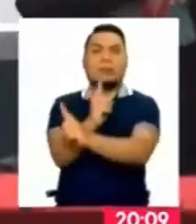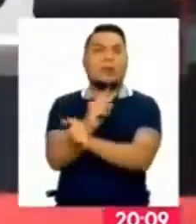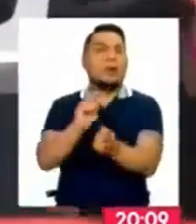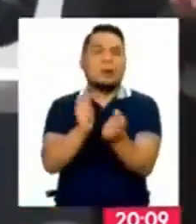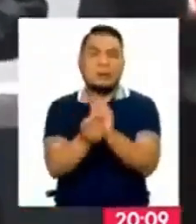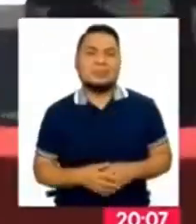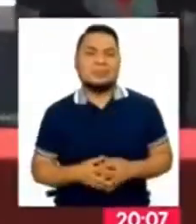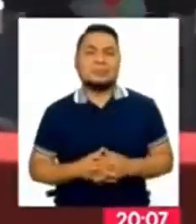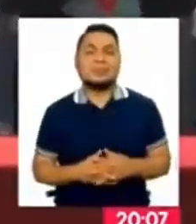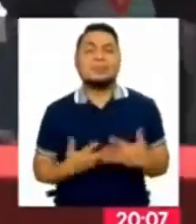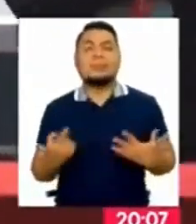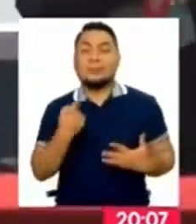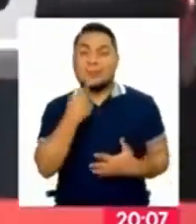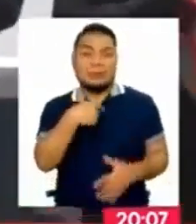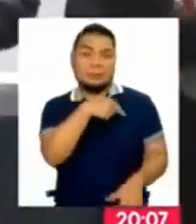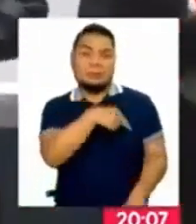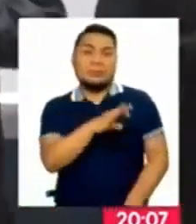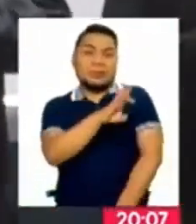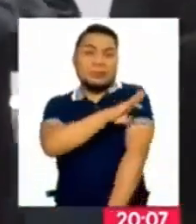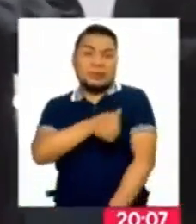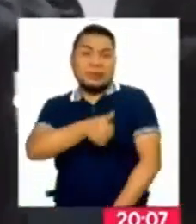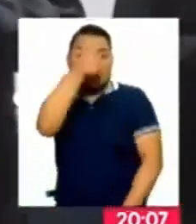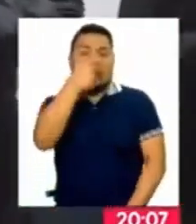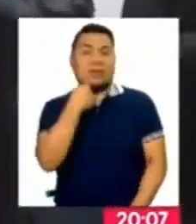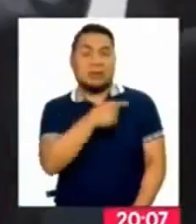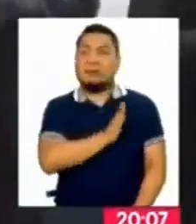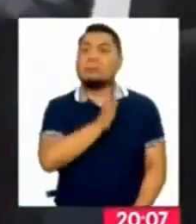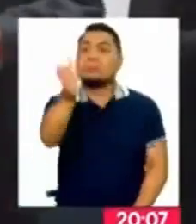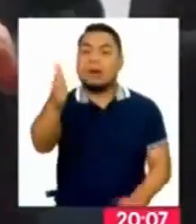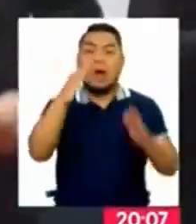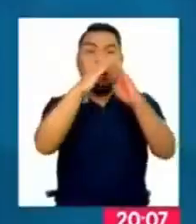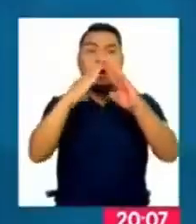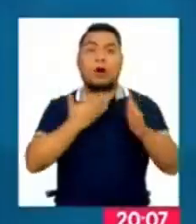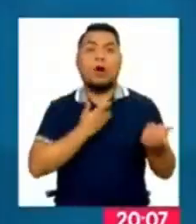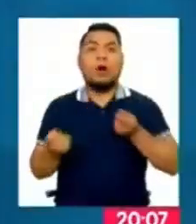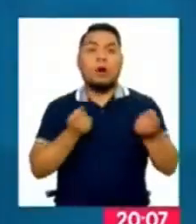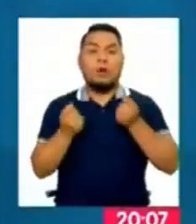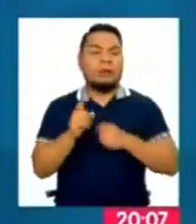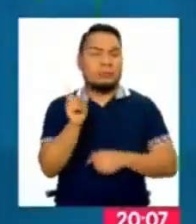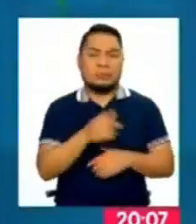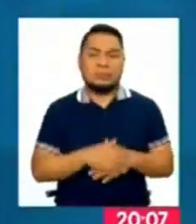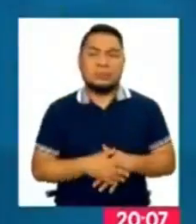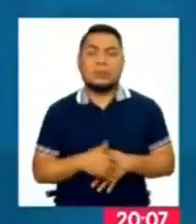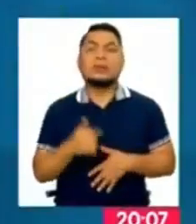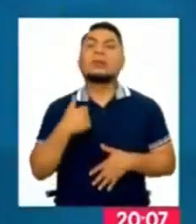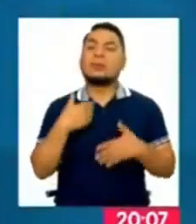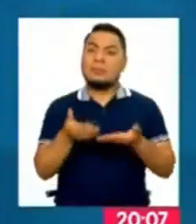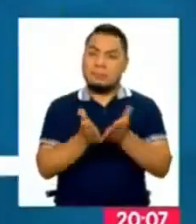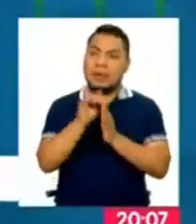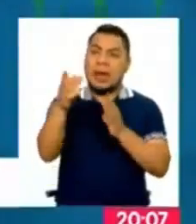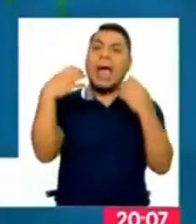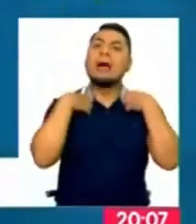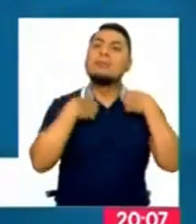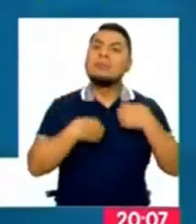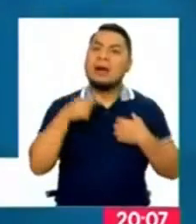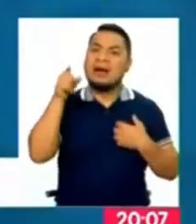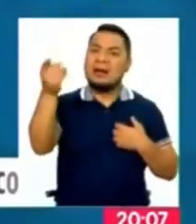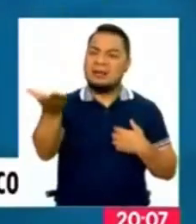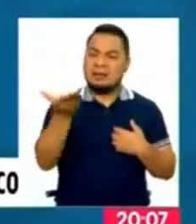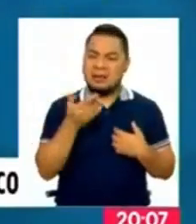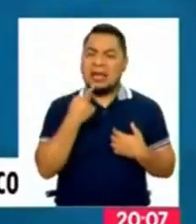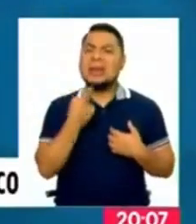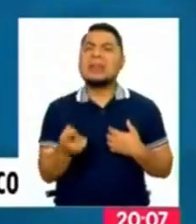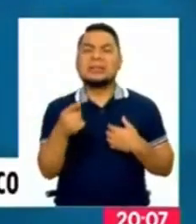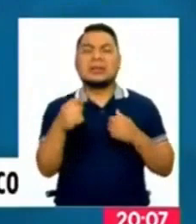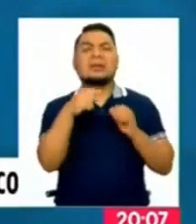para colchado eloy jefe de la digimin no es un personaje ajeno ya que increíblemente éste lo sancionó por haber ingresado sin su autorización a